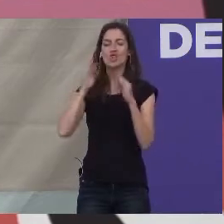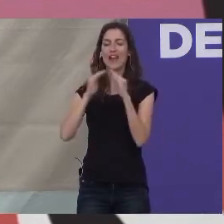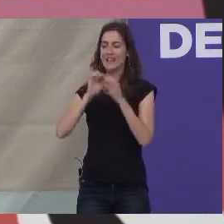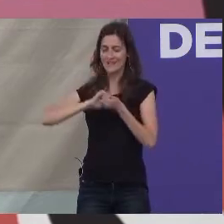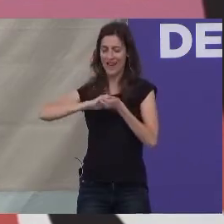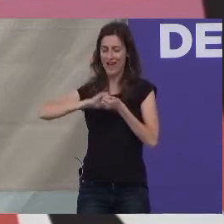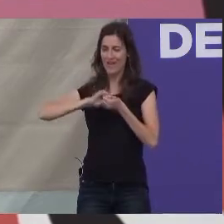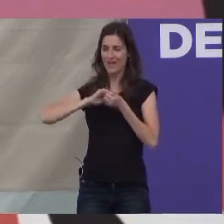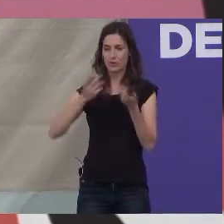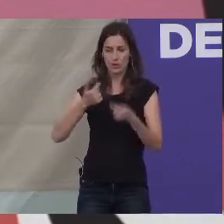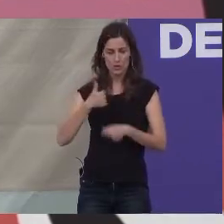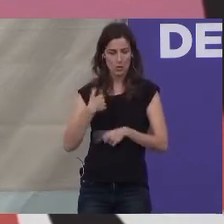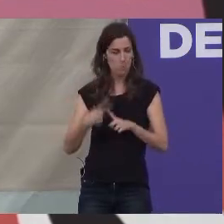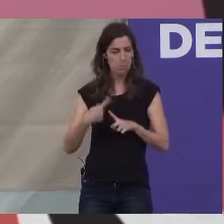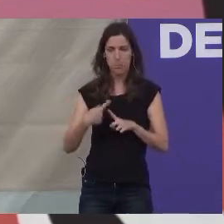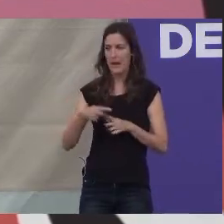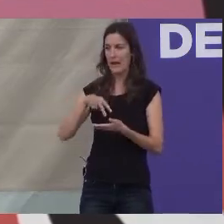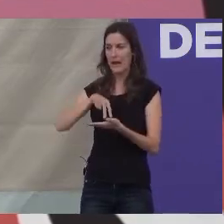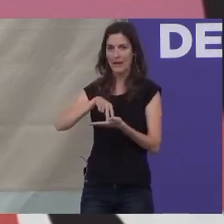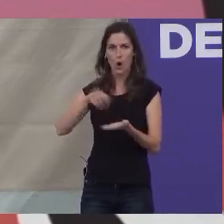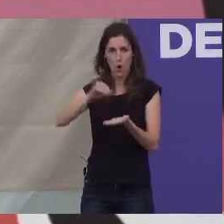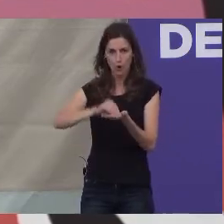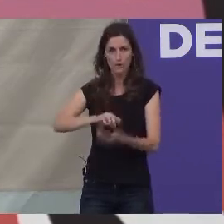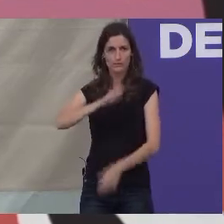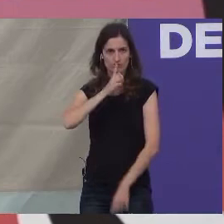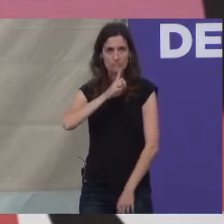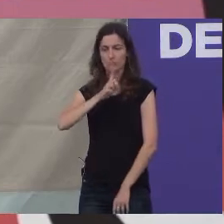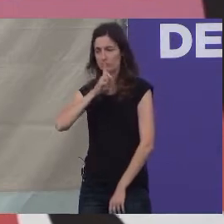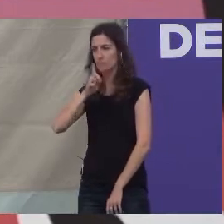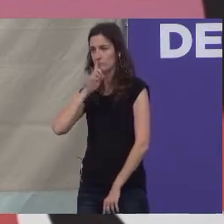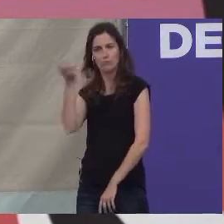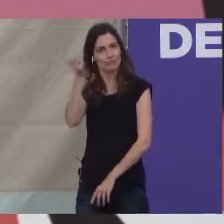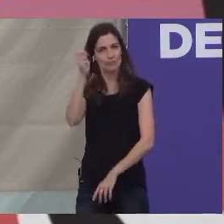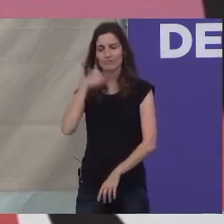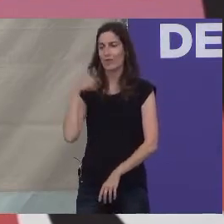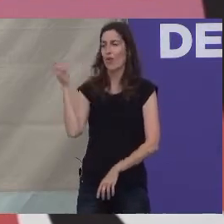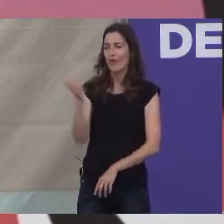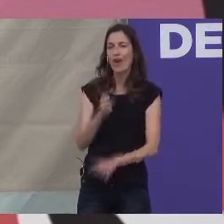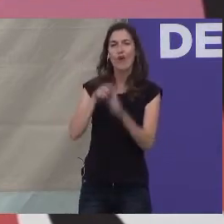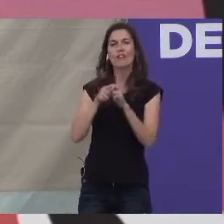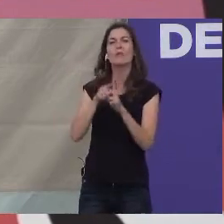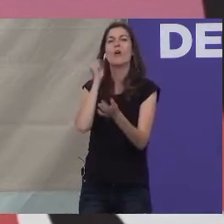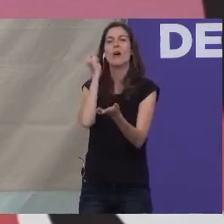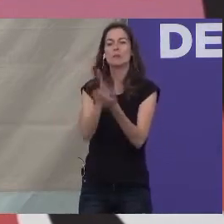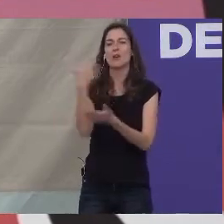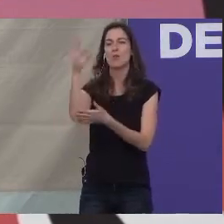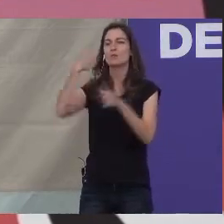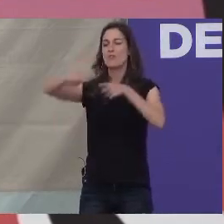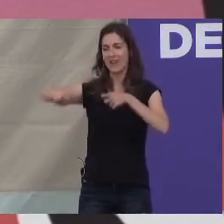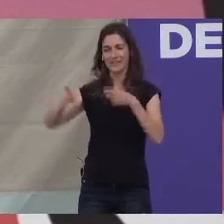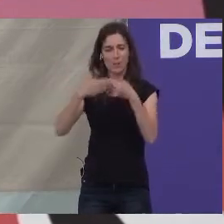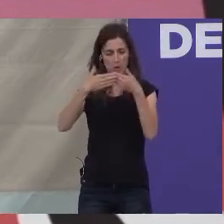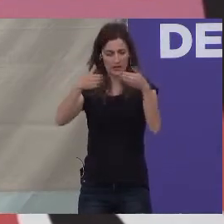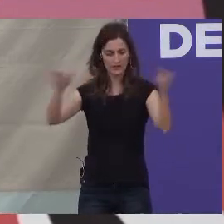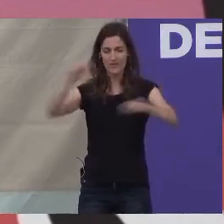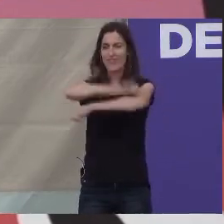decía, ¿y para qué estoy aquí? Para que me callen otra vez. Yo he venido a apostar por un Podemos diferente, por un Podemos que abra las puertas,